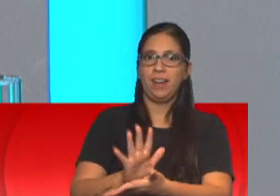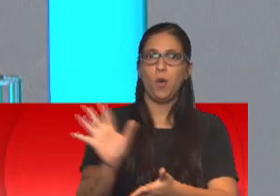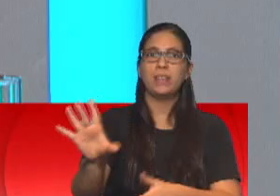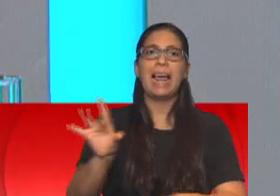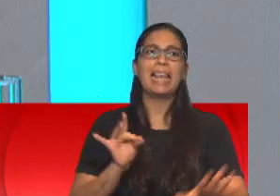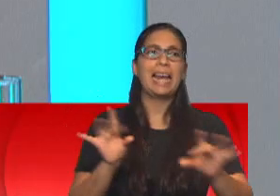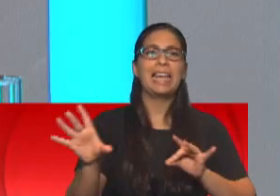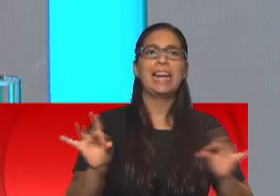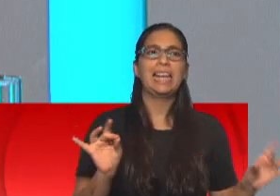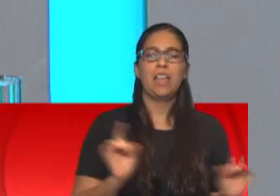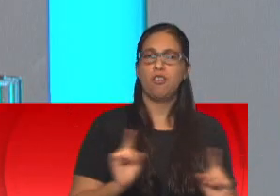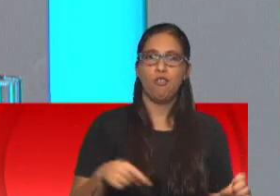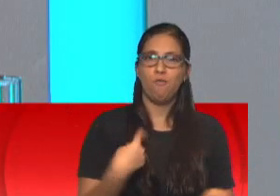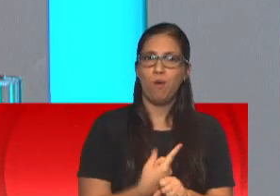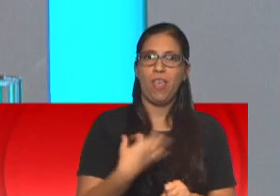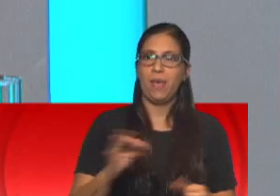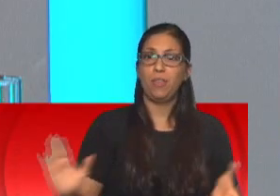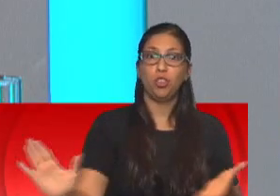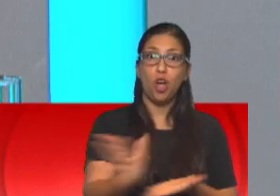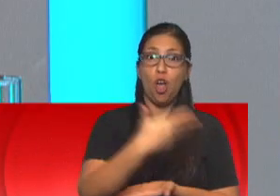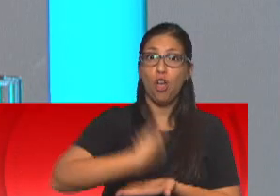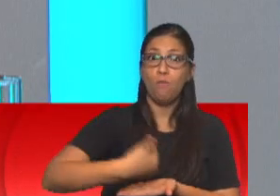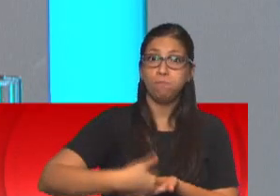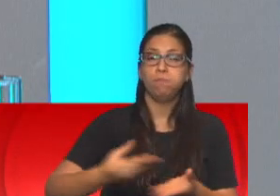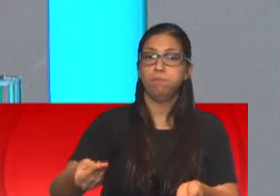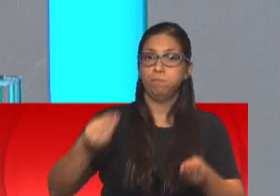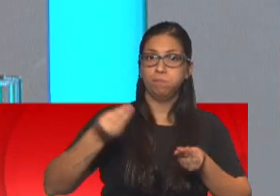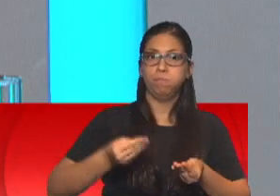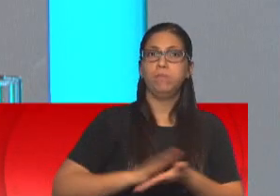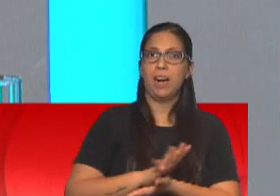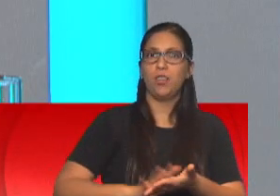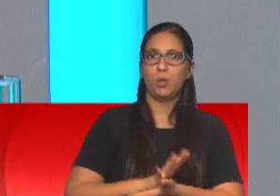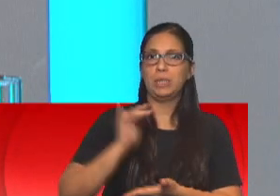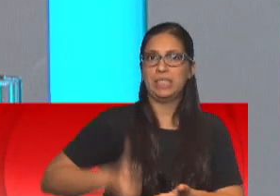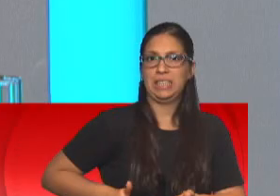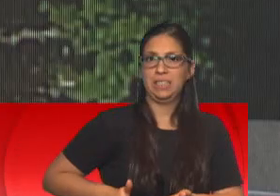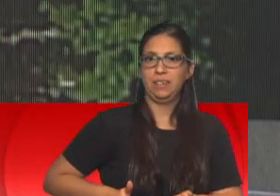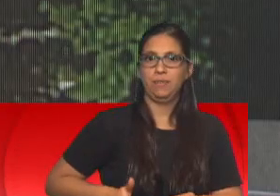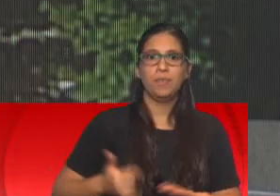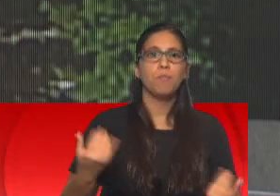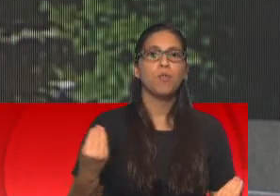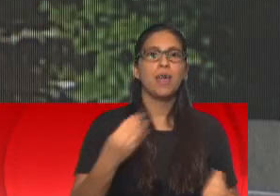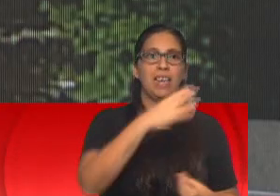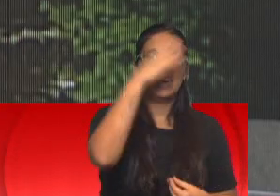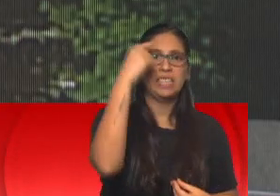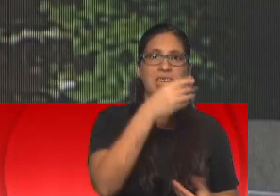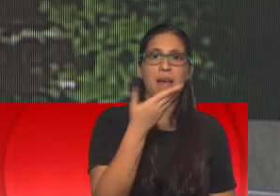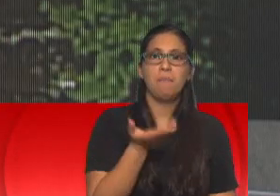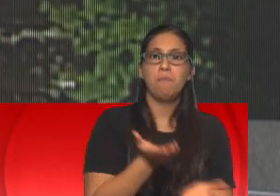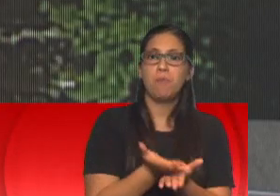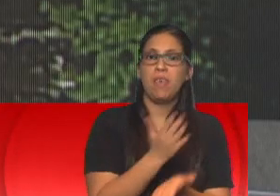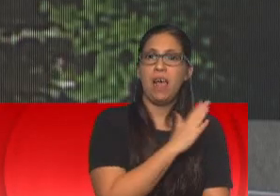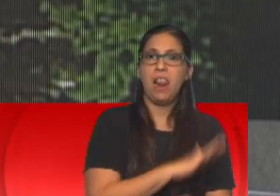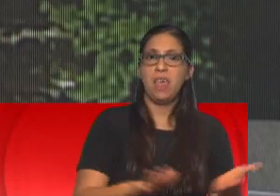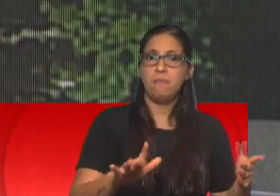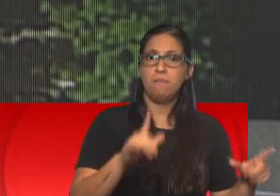todas las quejas que van llegando a la Corte. Por eso te digo, por un lado... Pero como son, digamos, a ver, la presentación de Cristina pide la absolución y el caso